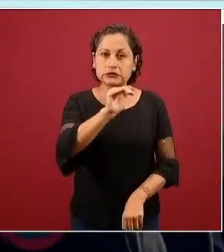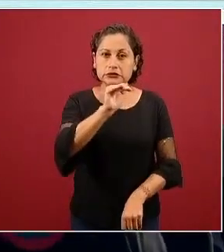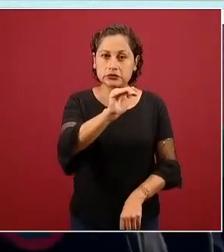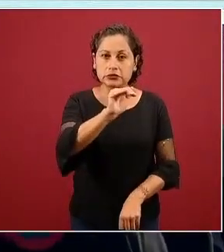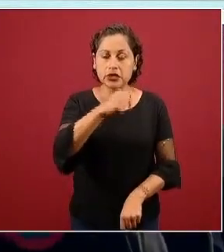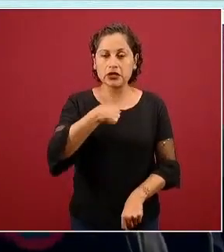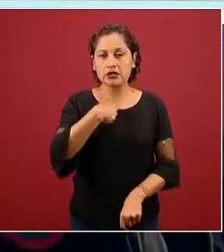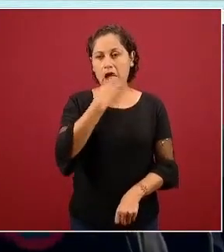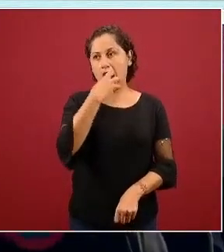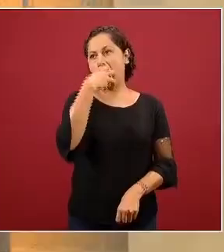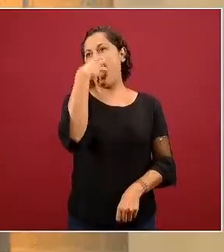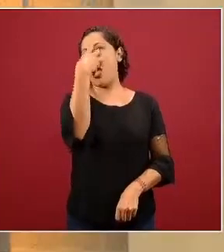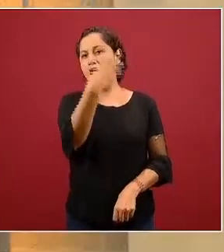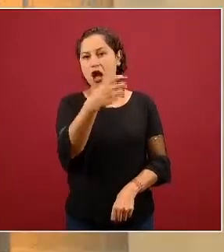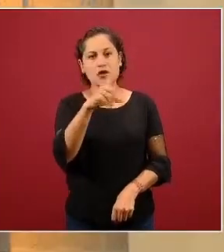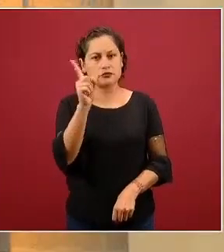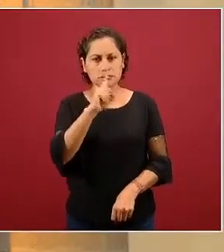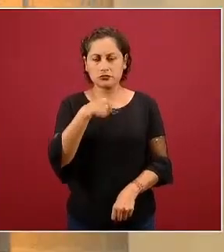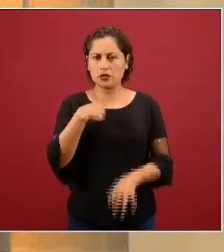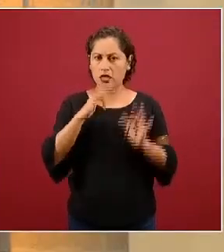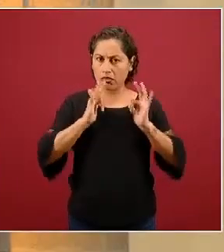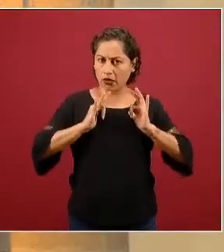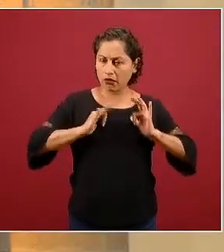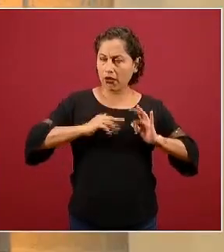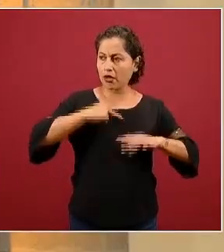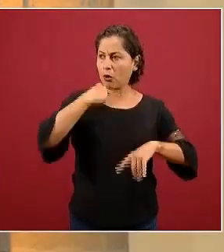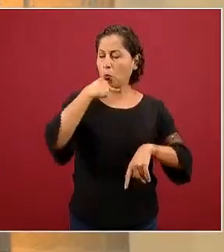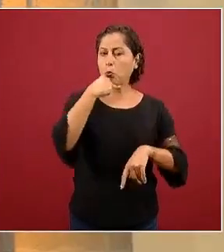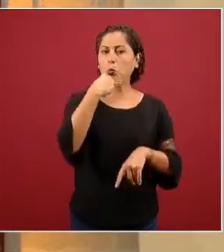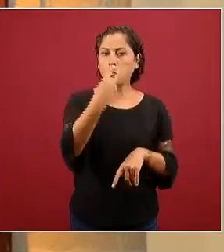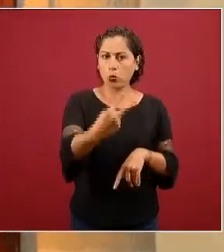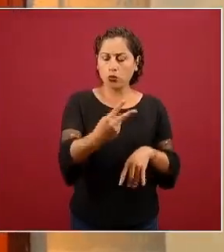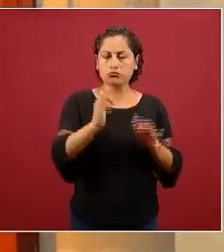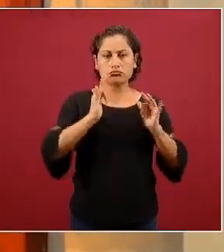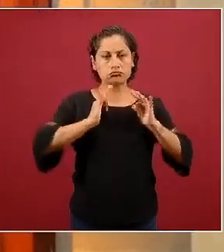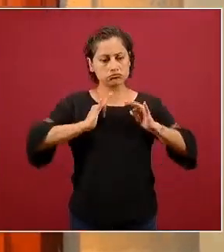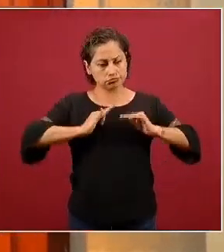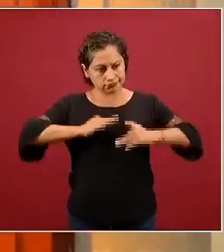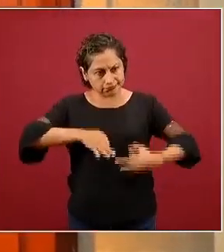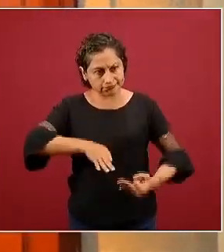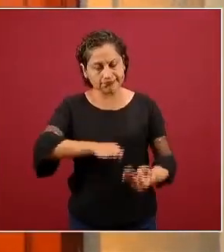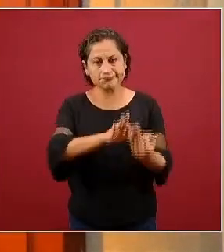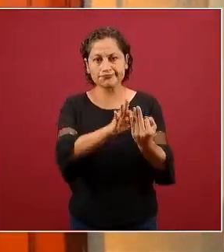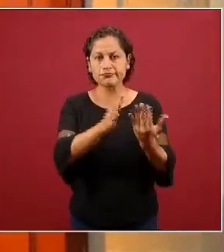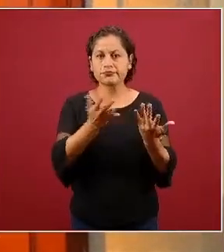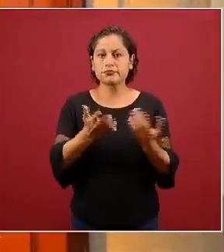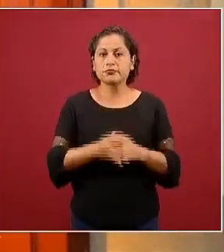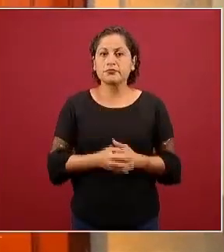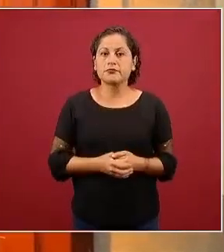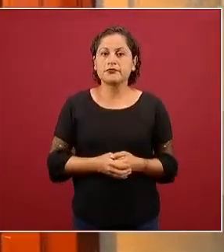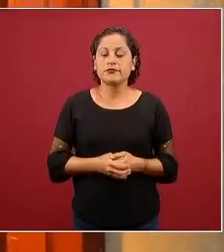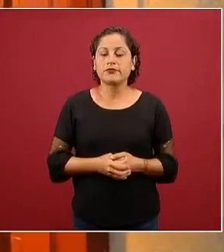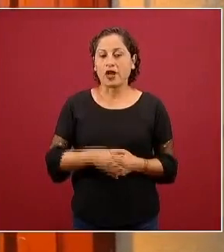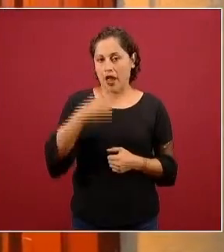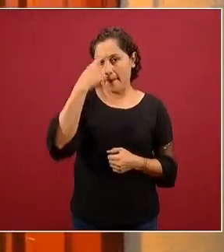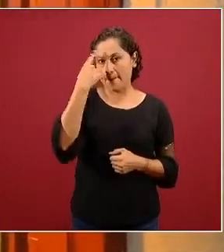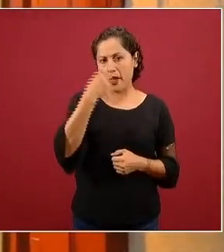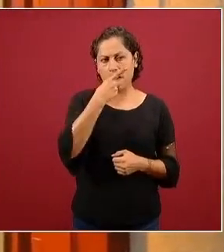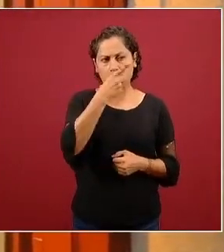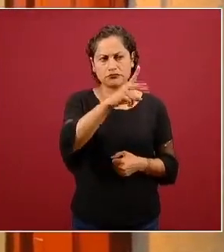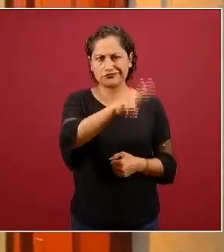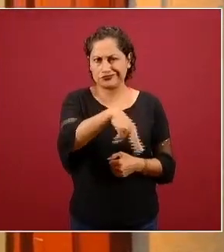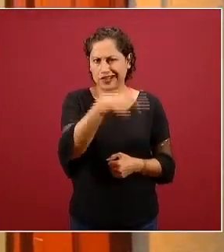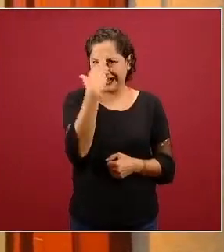un tono de voz bajo y pausado, pues para hacer, o tanto para validar o como para